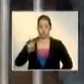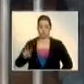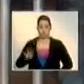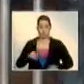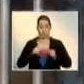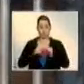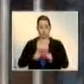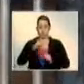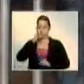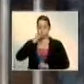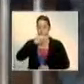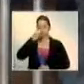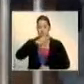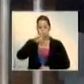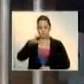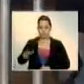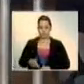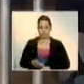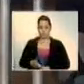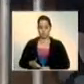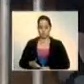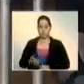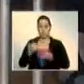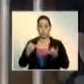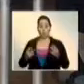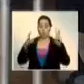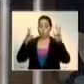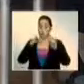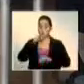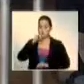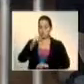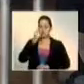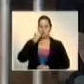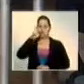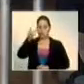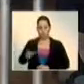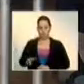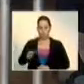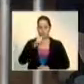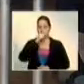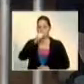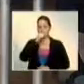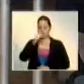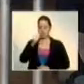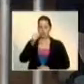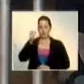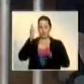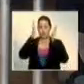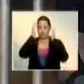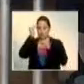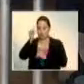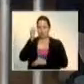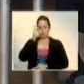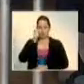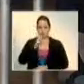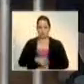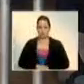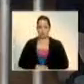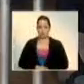4:44, seguimos en la emisión vespertina de Noticias Globovisión. Tenemos un nuevo reporte de Carlos Alberto Figueroa, lo escuchamos con atención. Carlos Alberto.